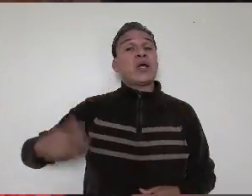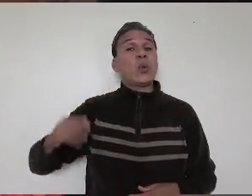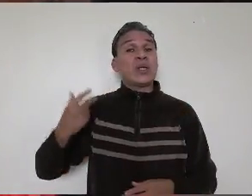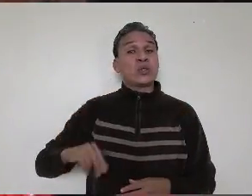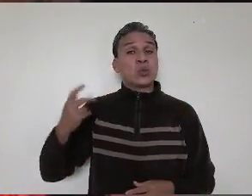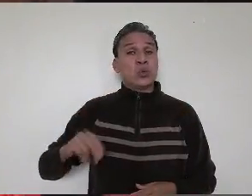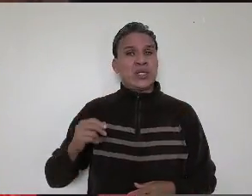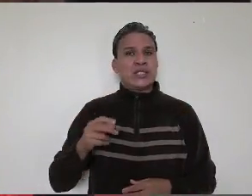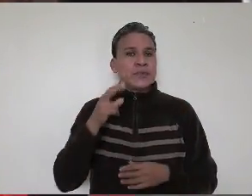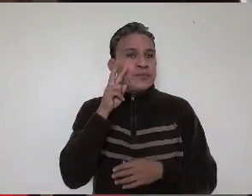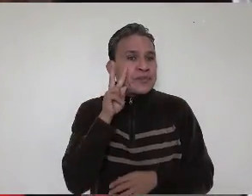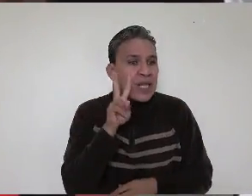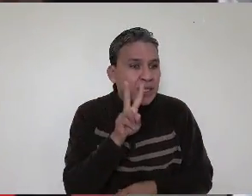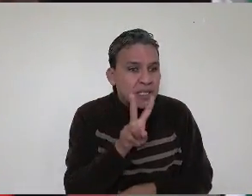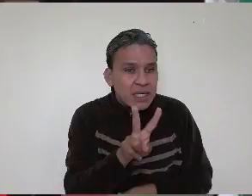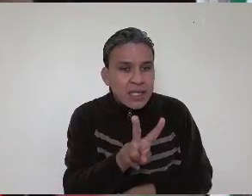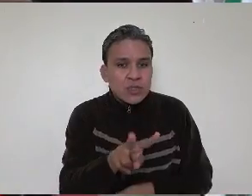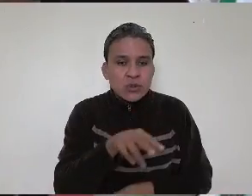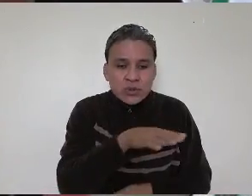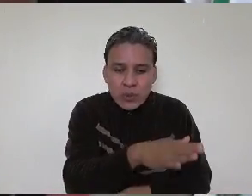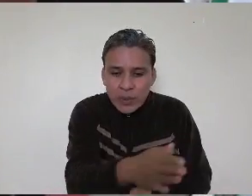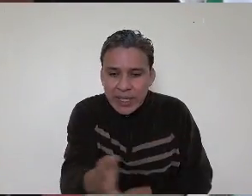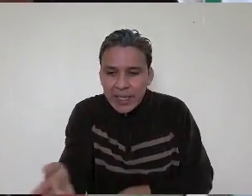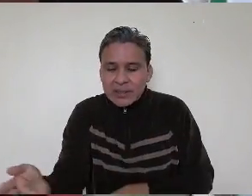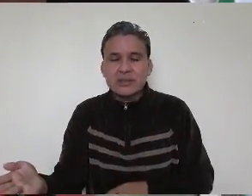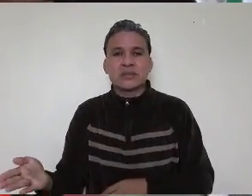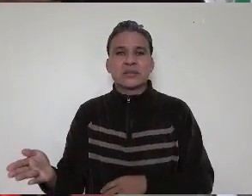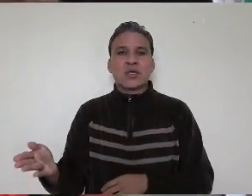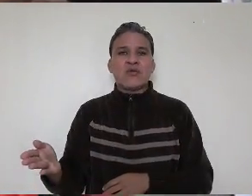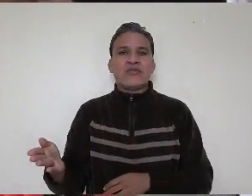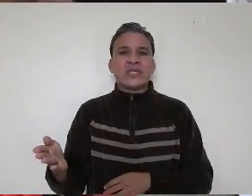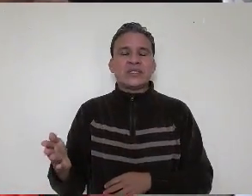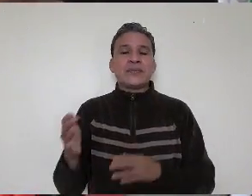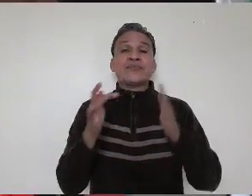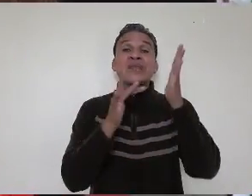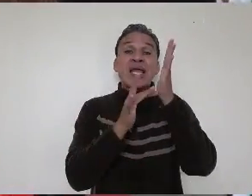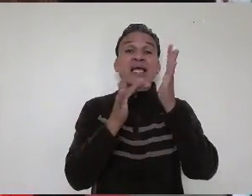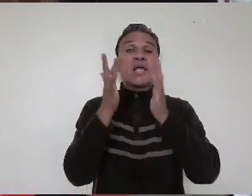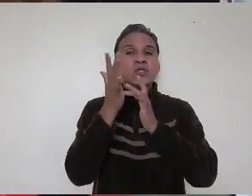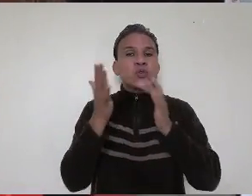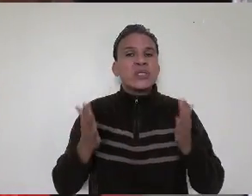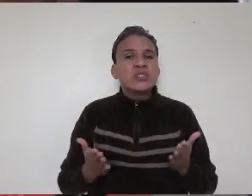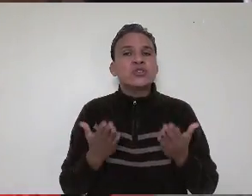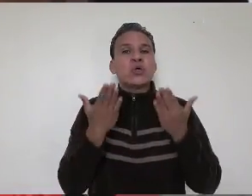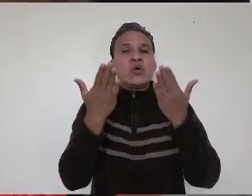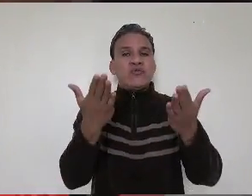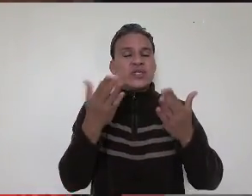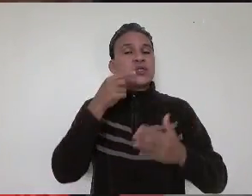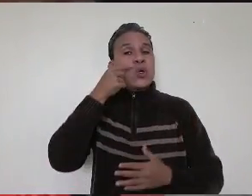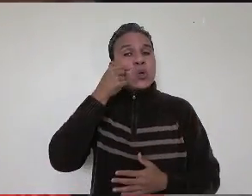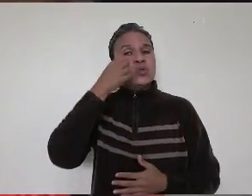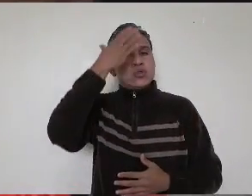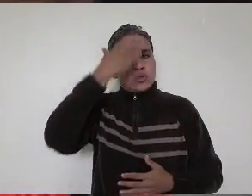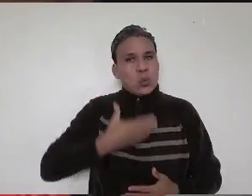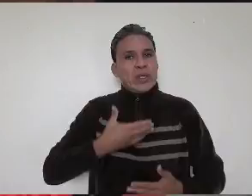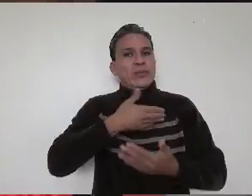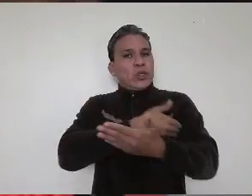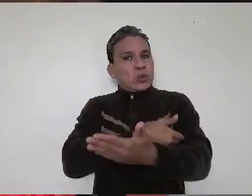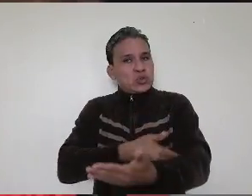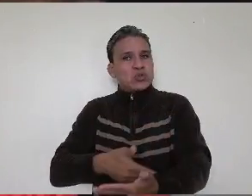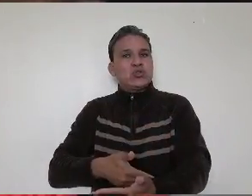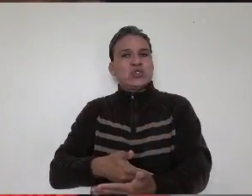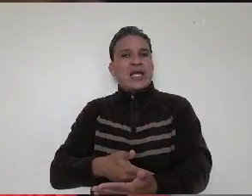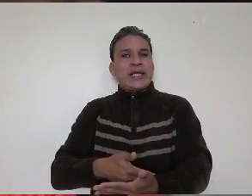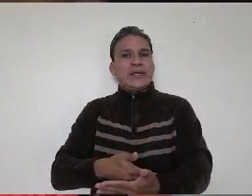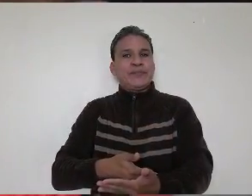mirada, Padre Santo, sobre esta ofrenda. Es Jesucristo que se ofrece con su cuerpo y con su sangre, y por